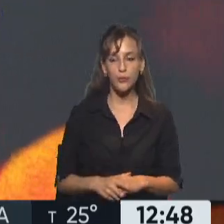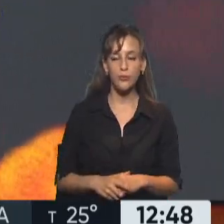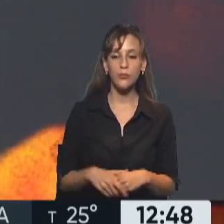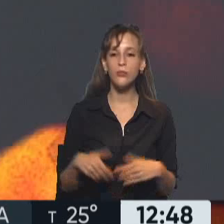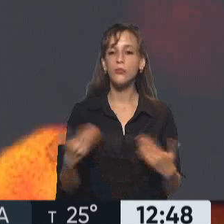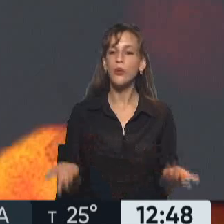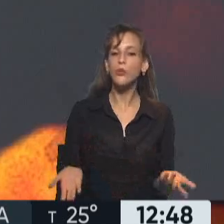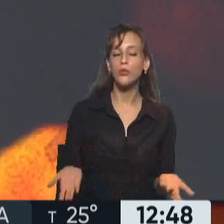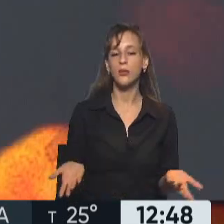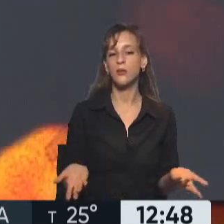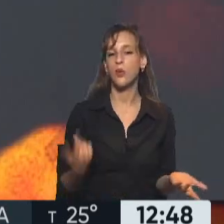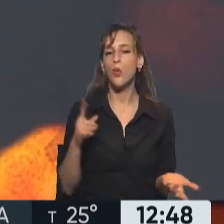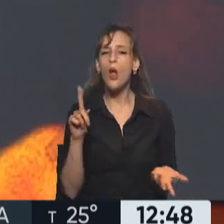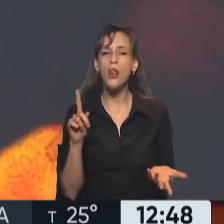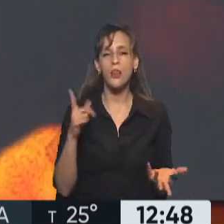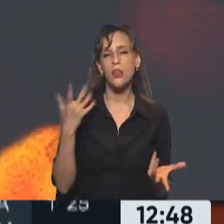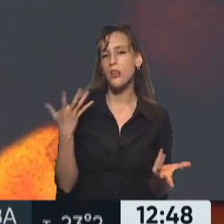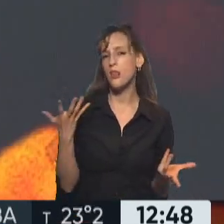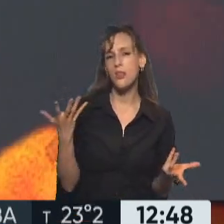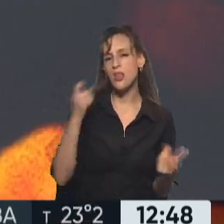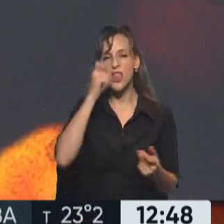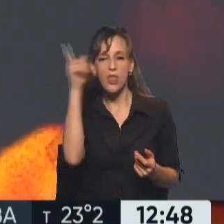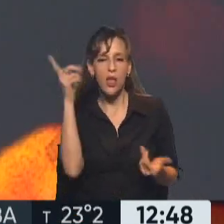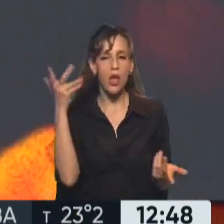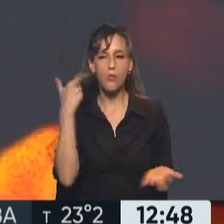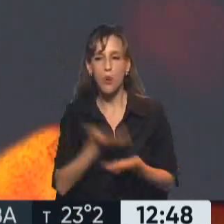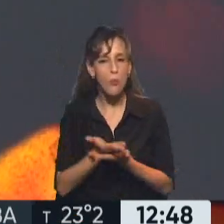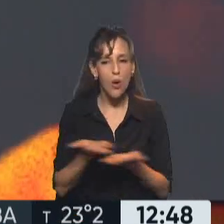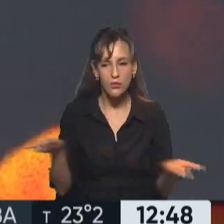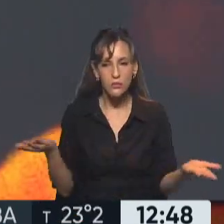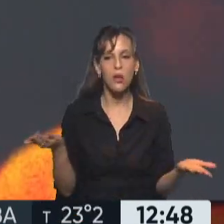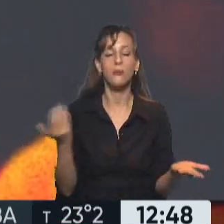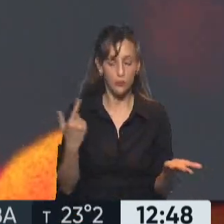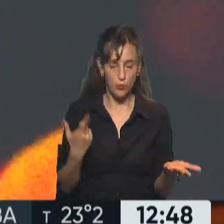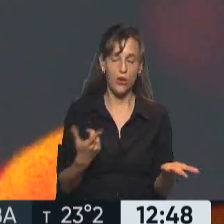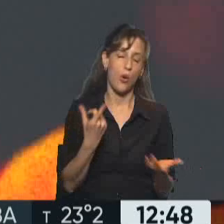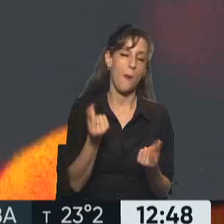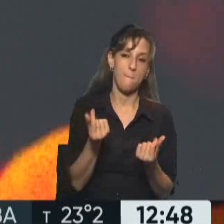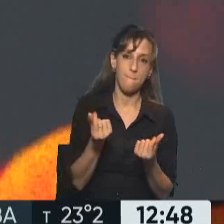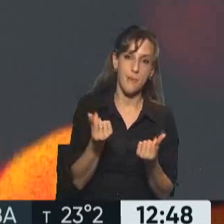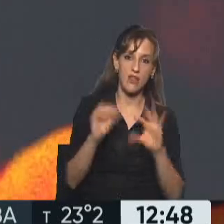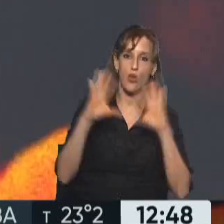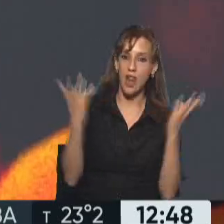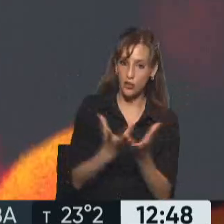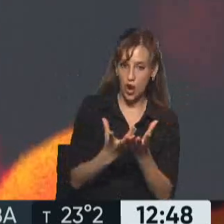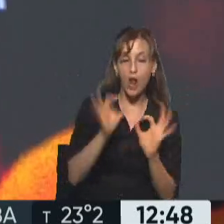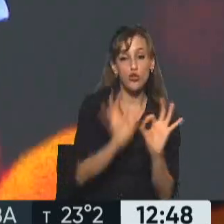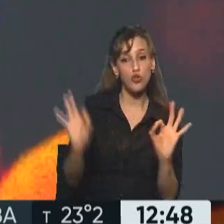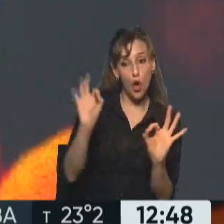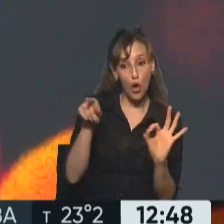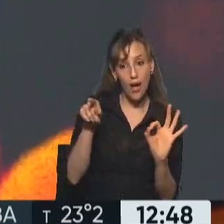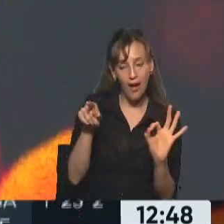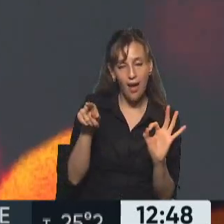que anda dando vueltas? Bueno, una parte de este precio internacional que mejora de la soja puede